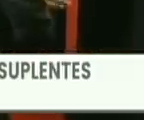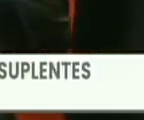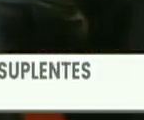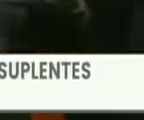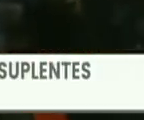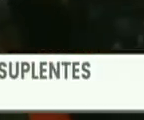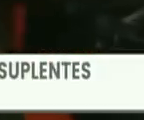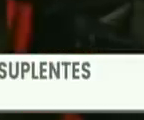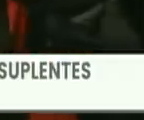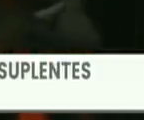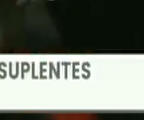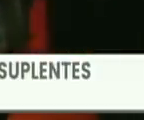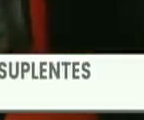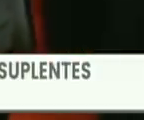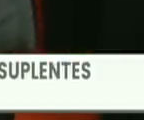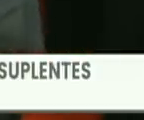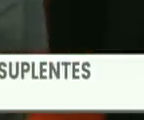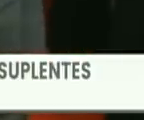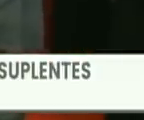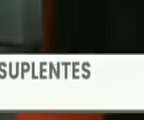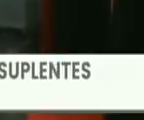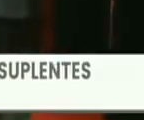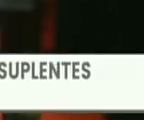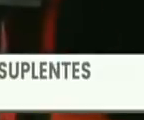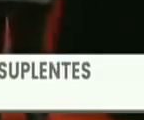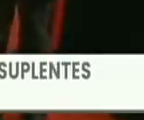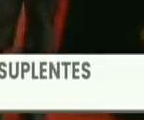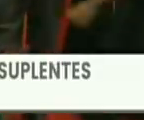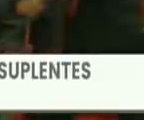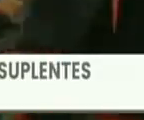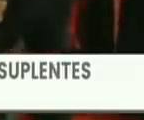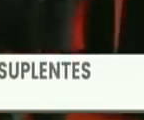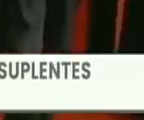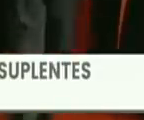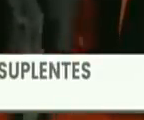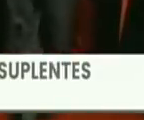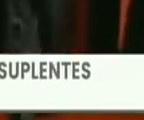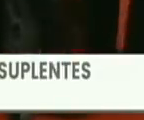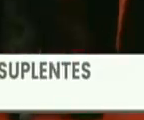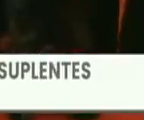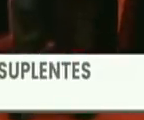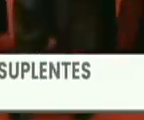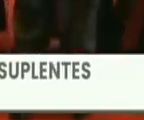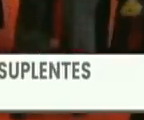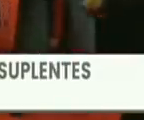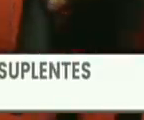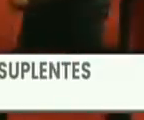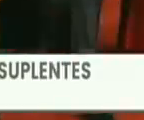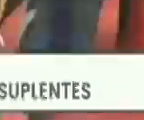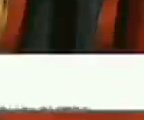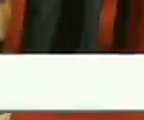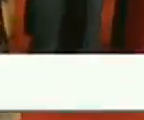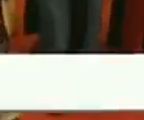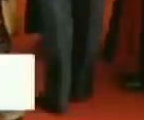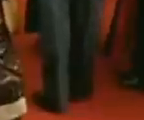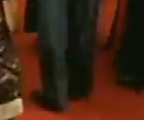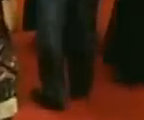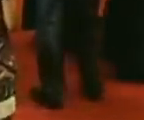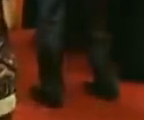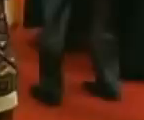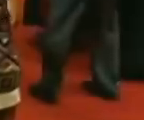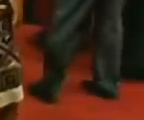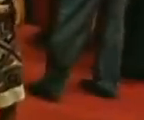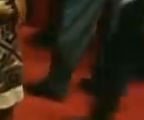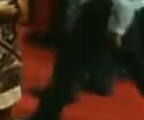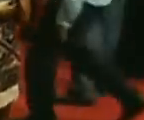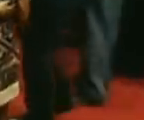Con estas imágenes y con esta información que podemos compartir con ustedes a esta hora de la nueva designación de la Junta de Rectores y Rectoras del